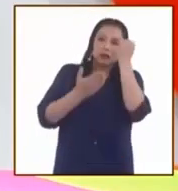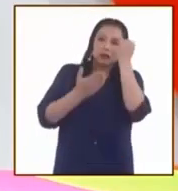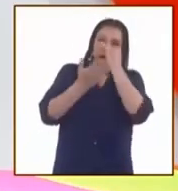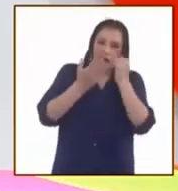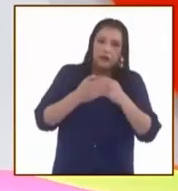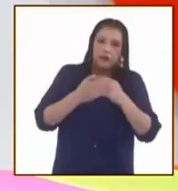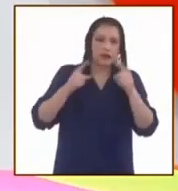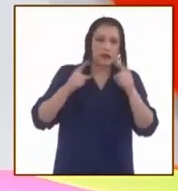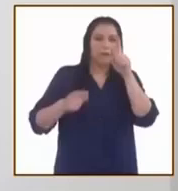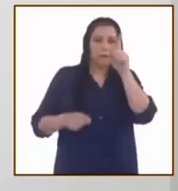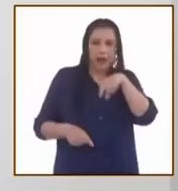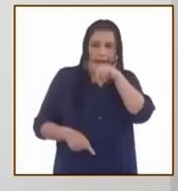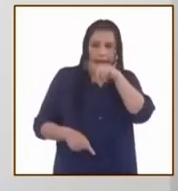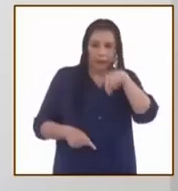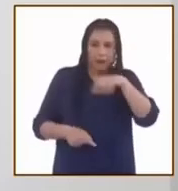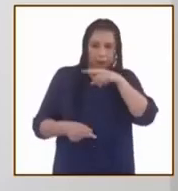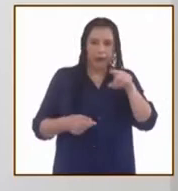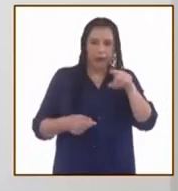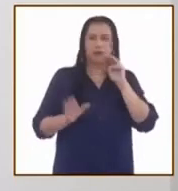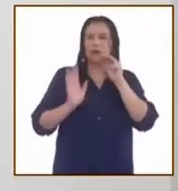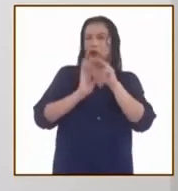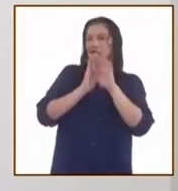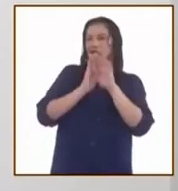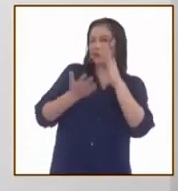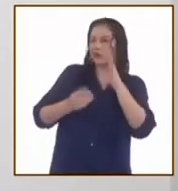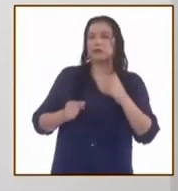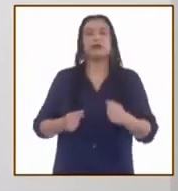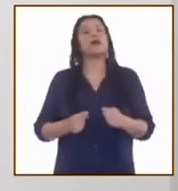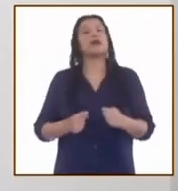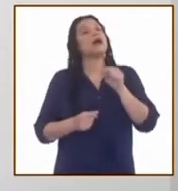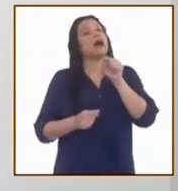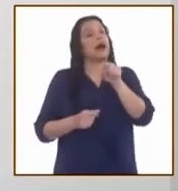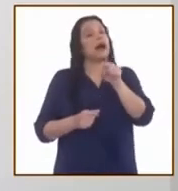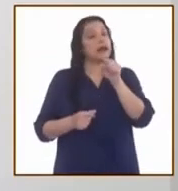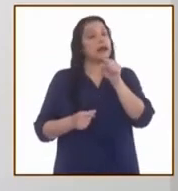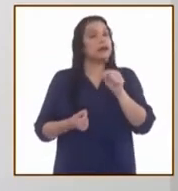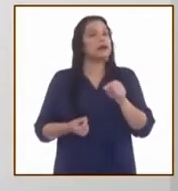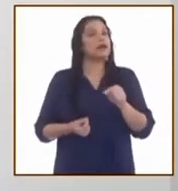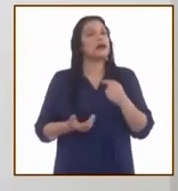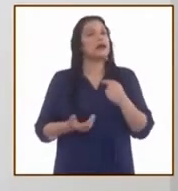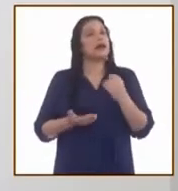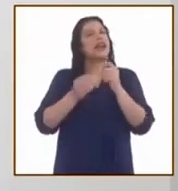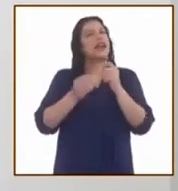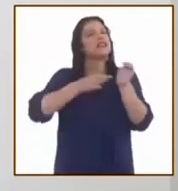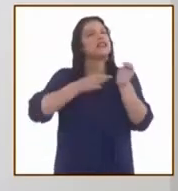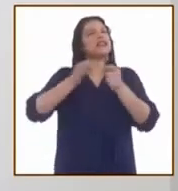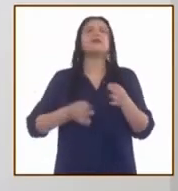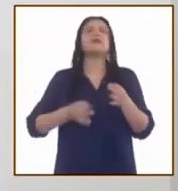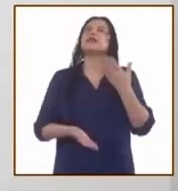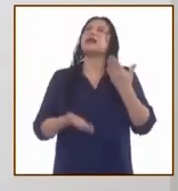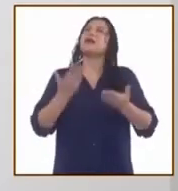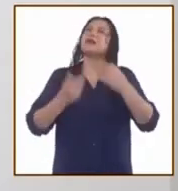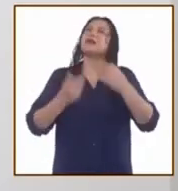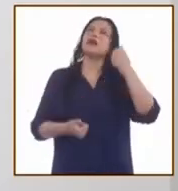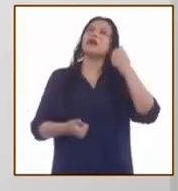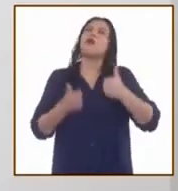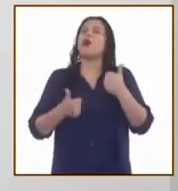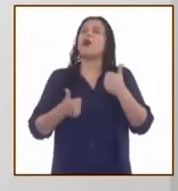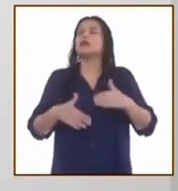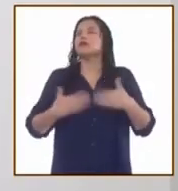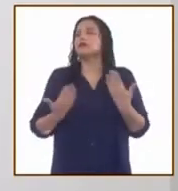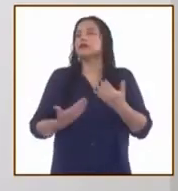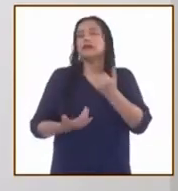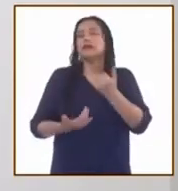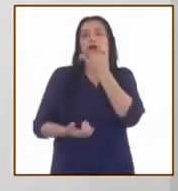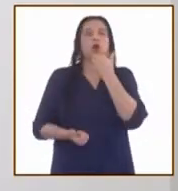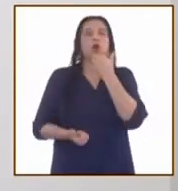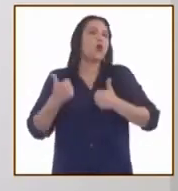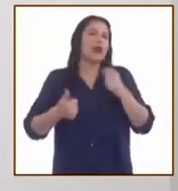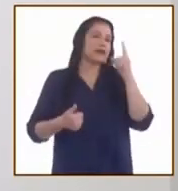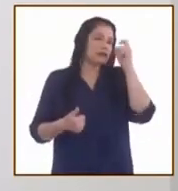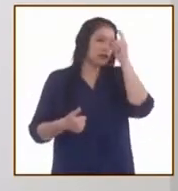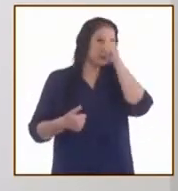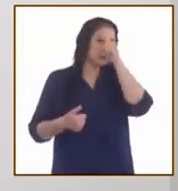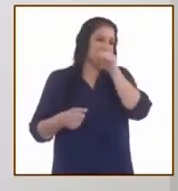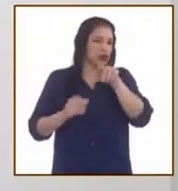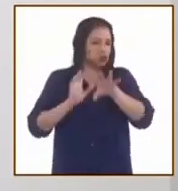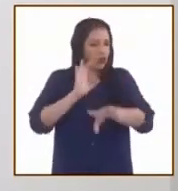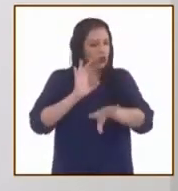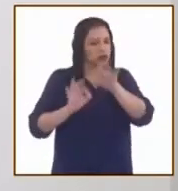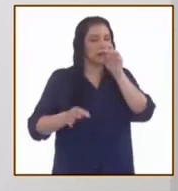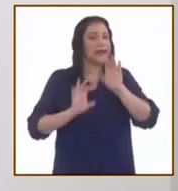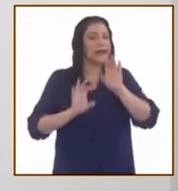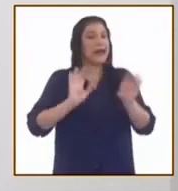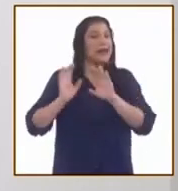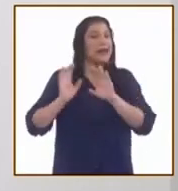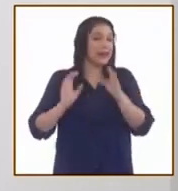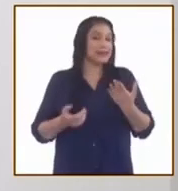podían trazar varias rectas. Exacto. En este caso, describe en qué te pudiste equivocar o las dificultades que encontraste